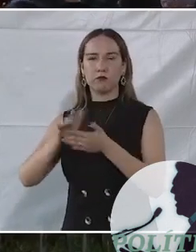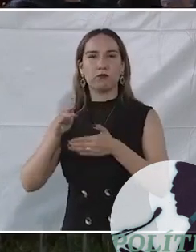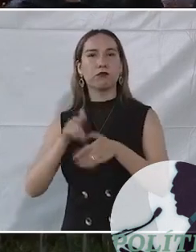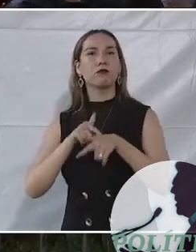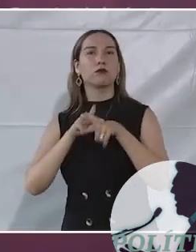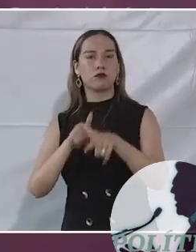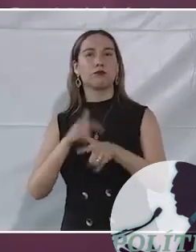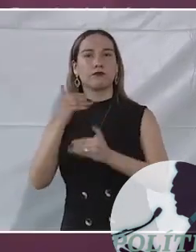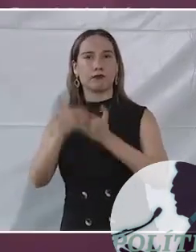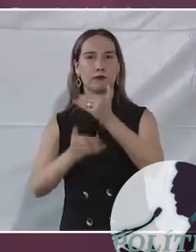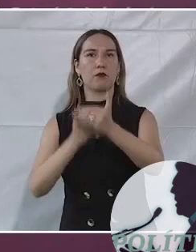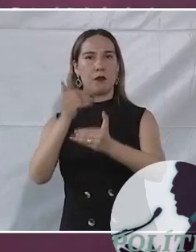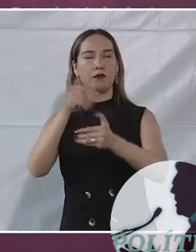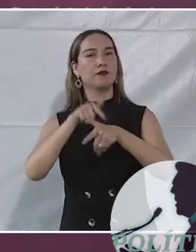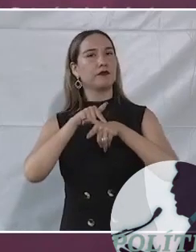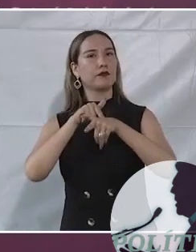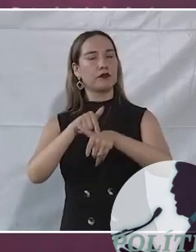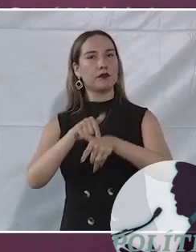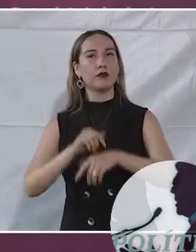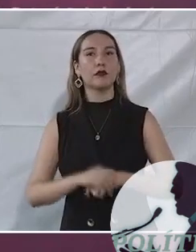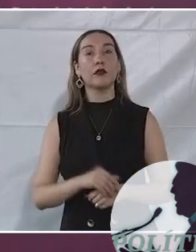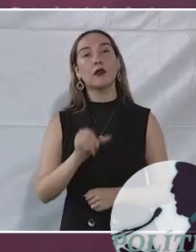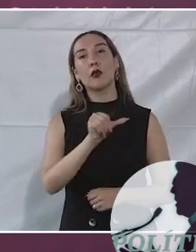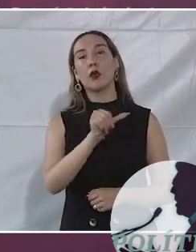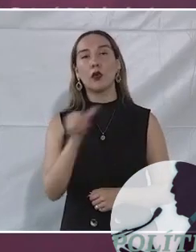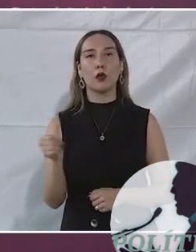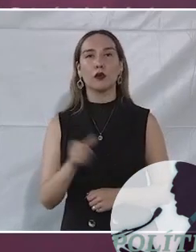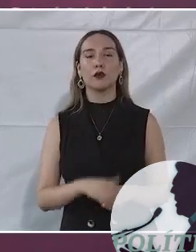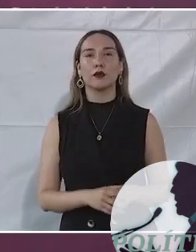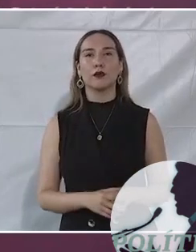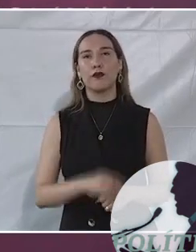Va a continuar el programa Sembrando Vida.